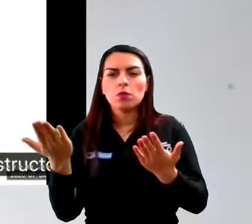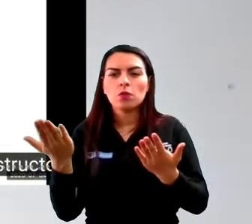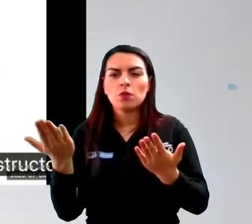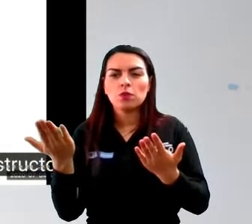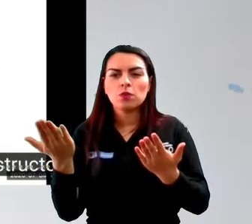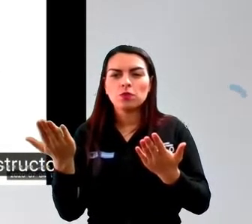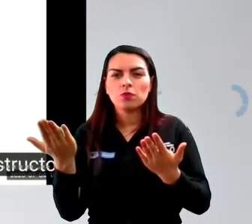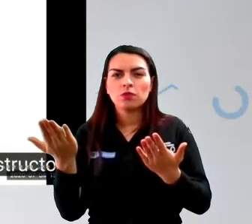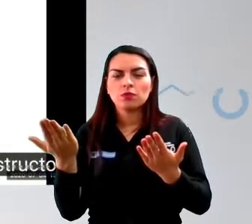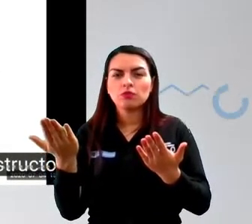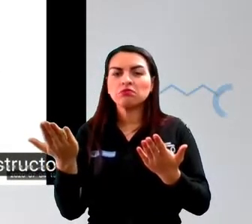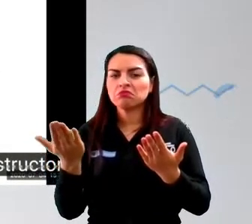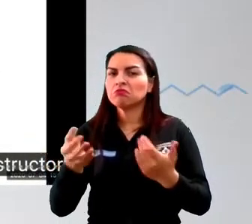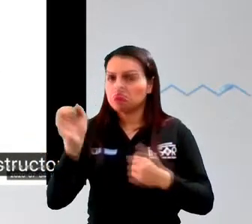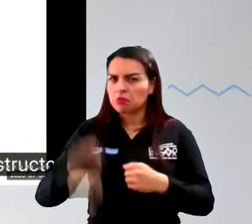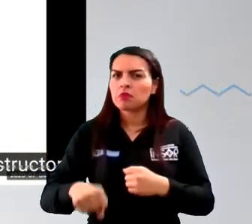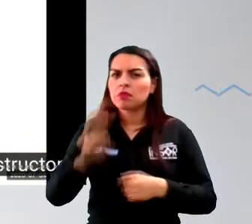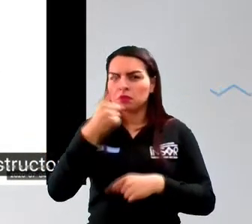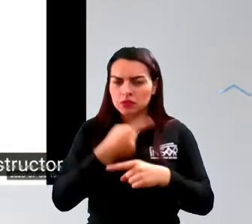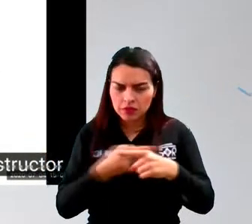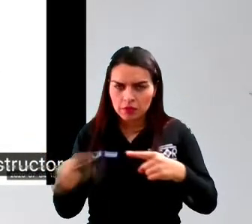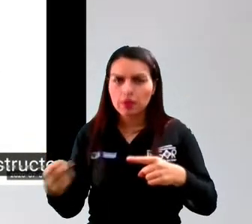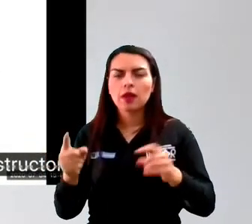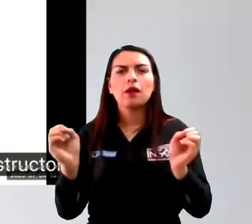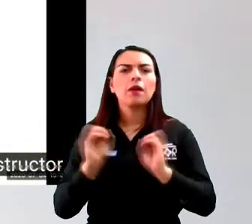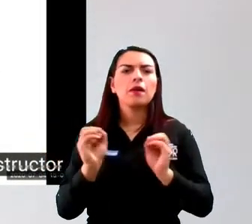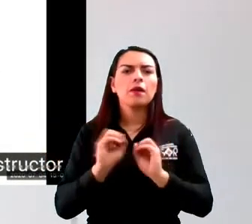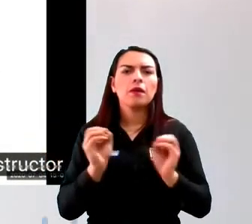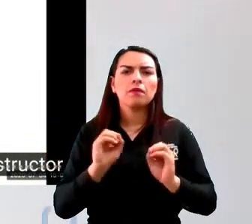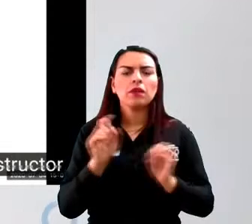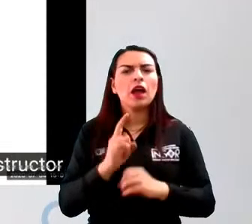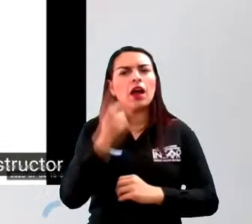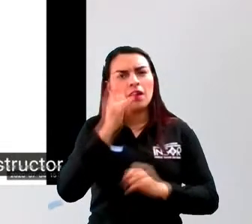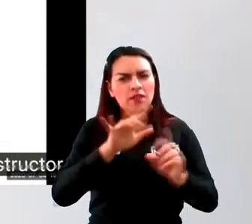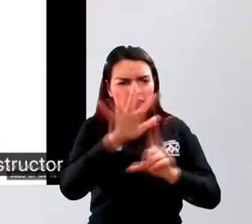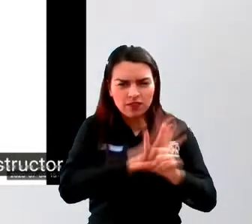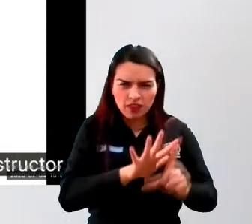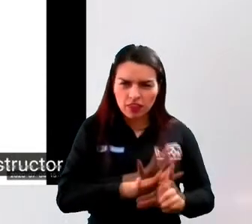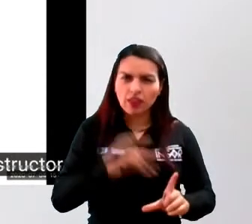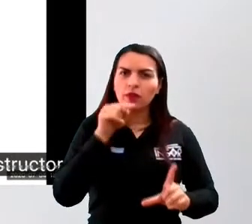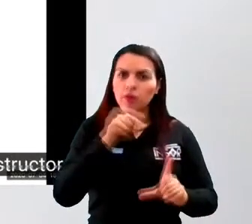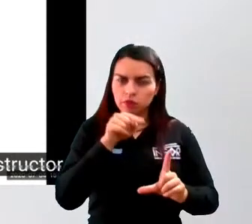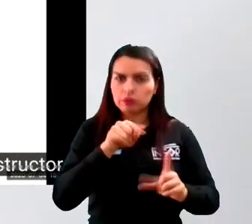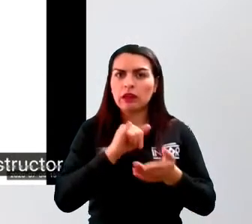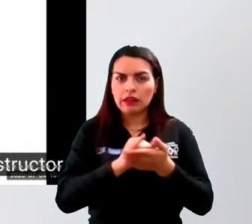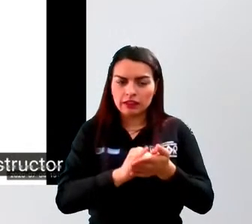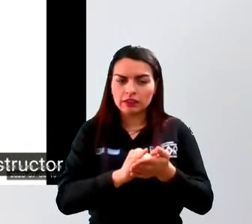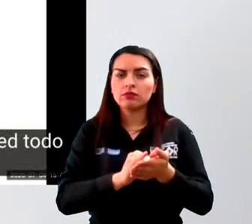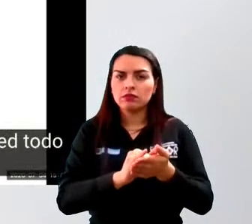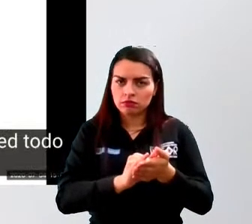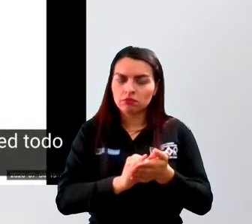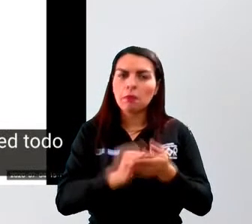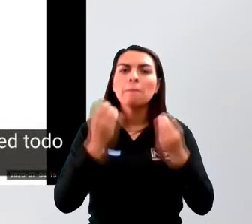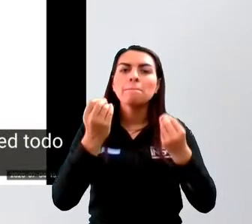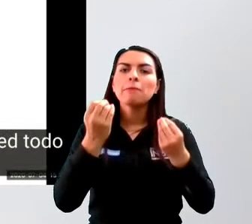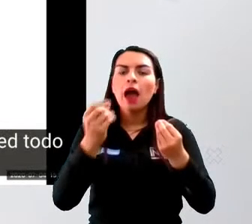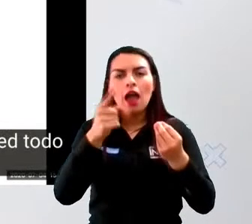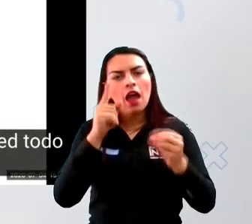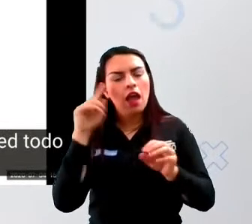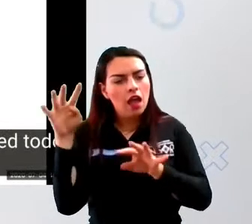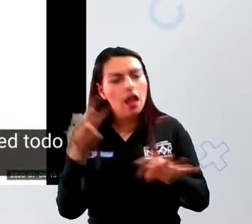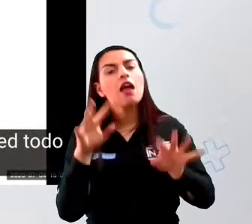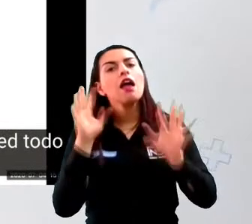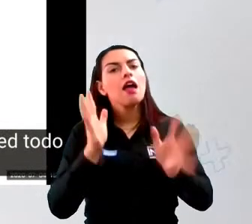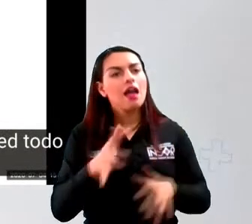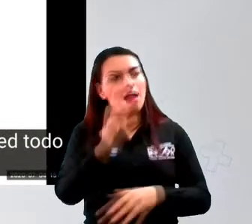al menos semanalmente. A veces use medios y videos en sus anuncios para que puedan verlo como un instructor